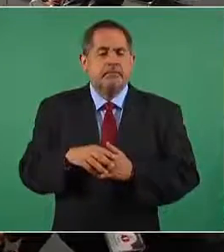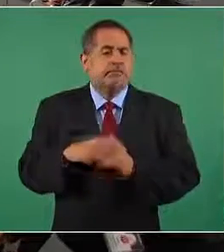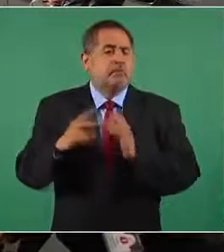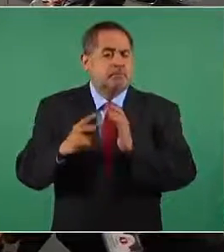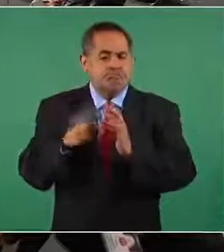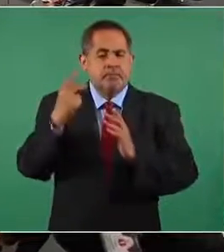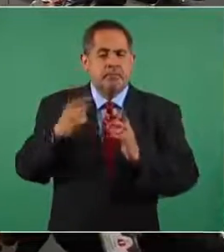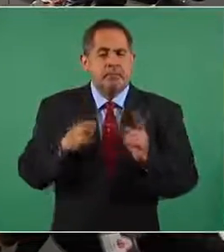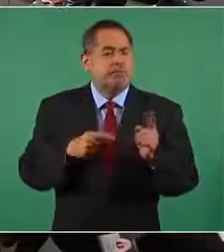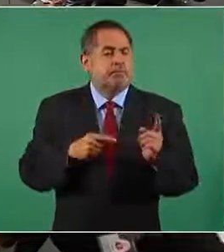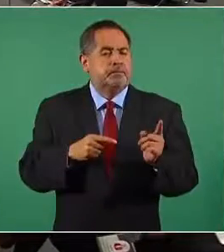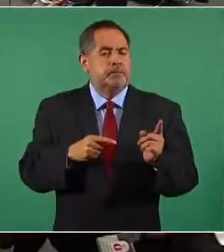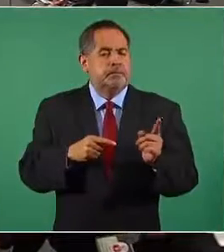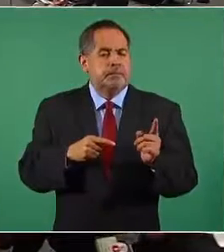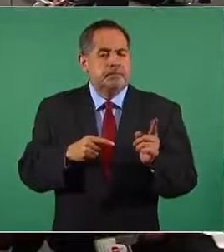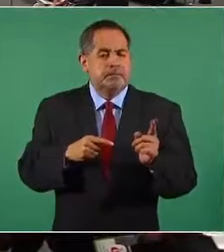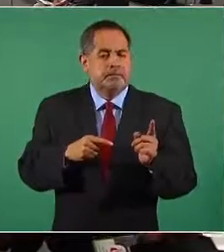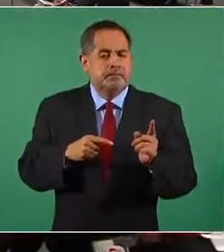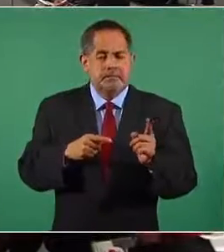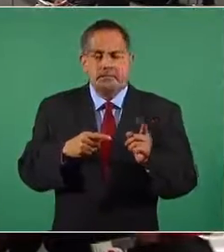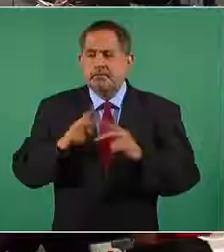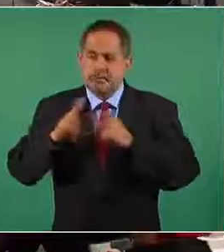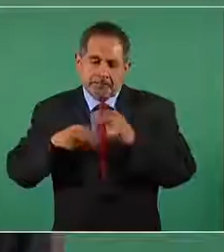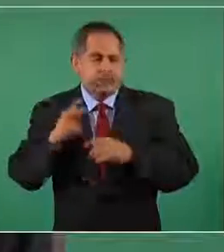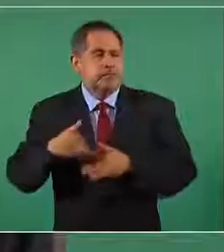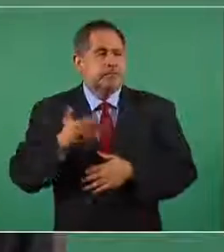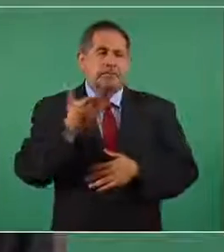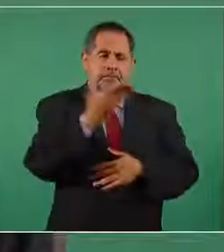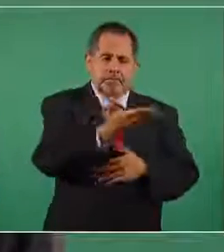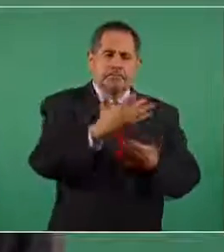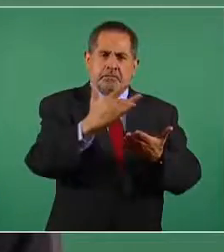volvió a solicitar apoyo.